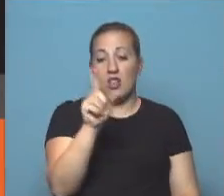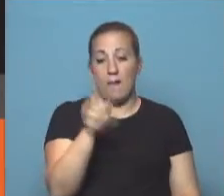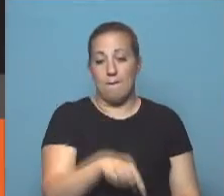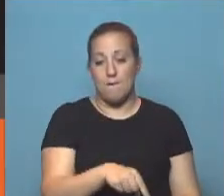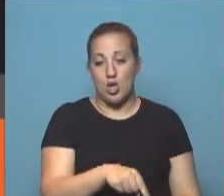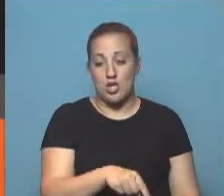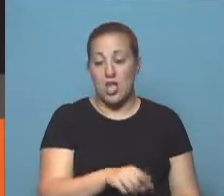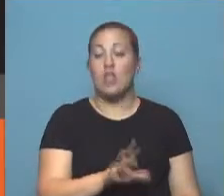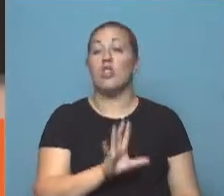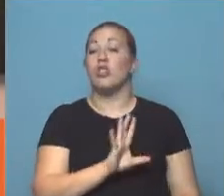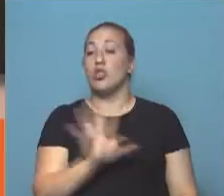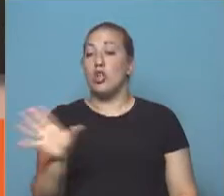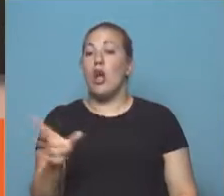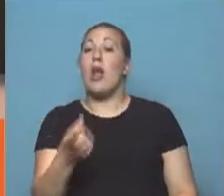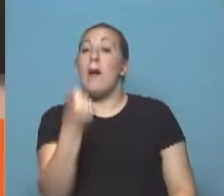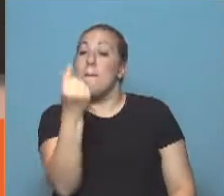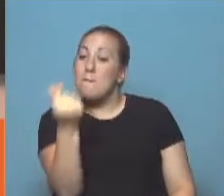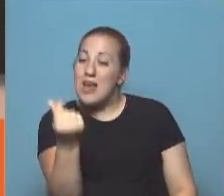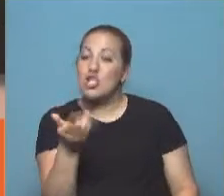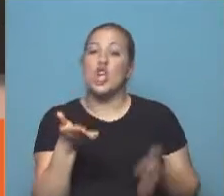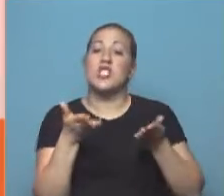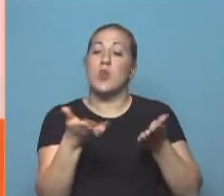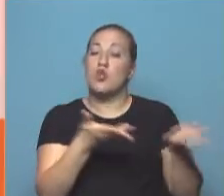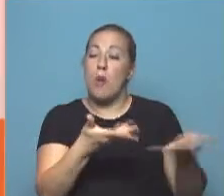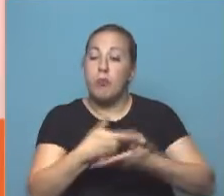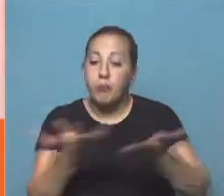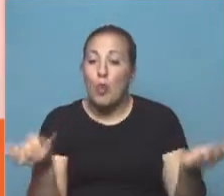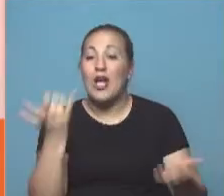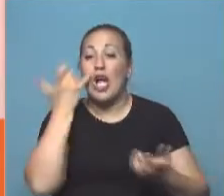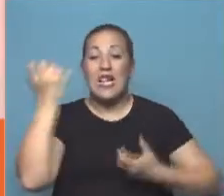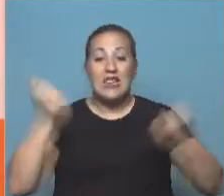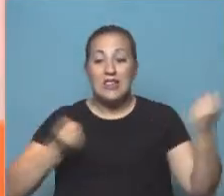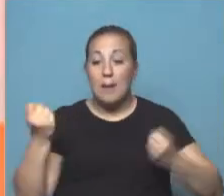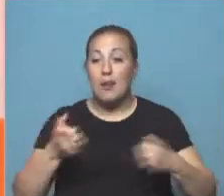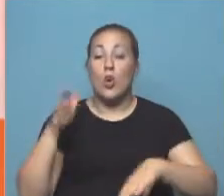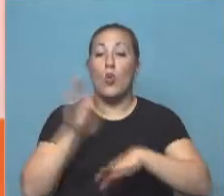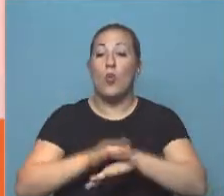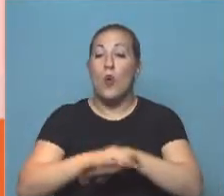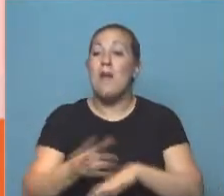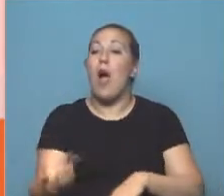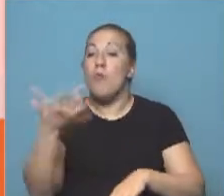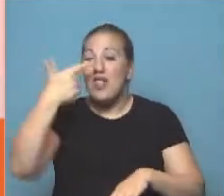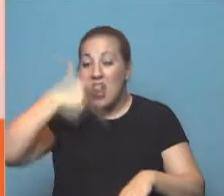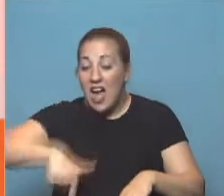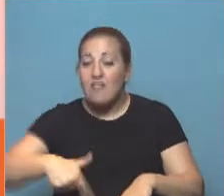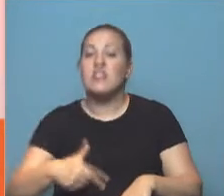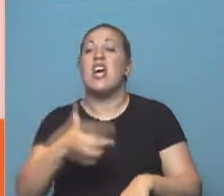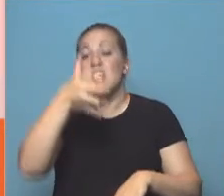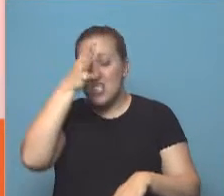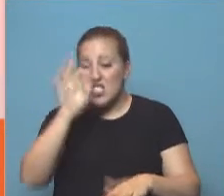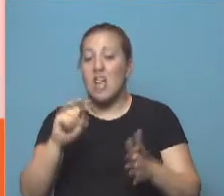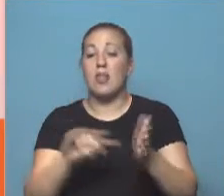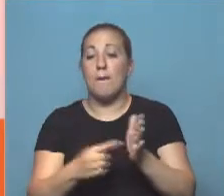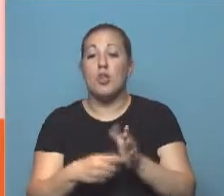sector informal. Ahora, los precios, los servicios públicos y el transporte como consecuencia del aumento de la nafta, 60 puntos. ¿Cuál fue la consecuencia de